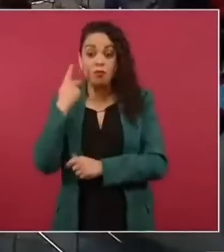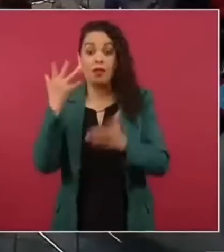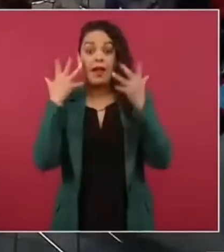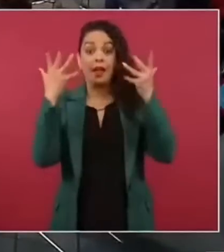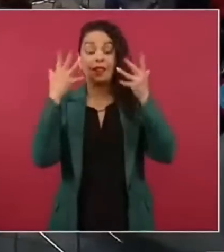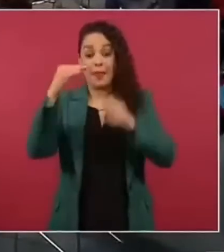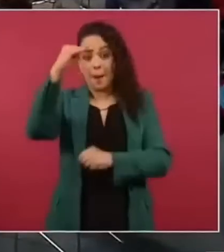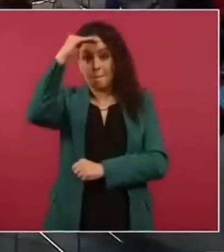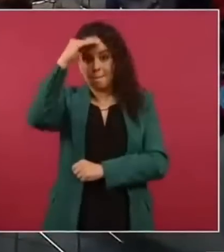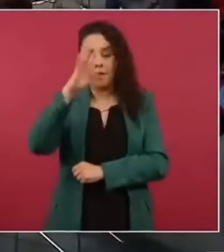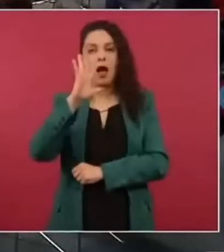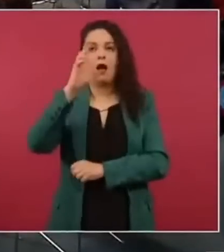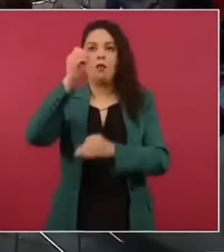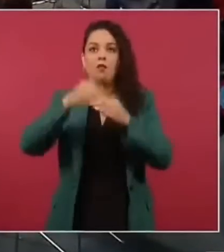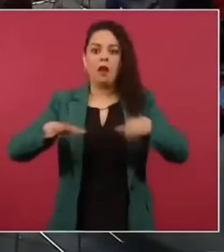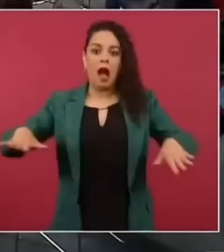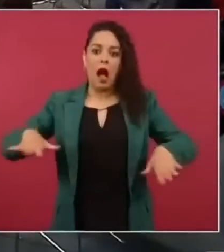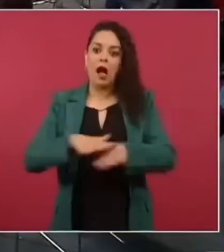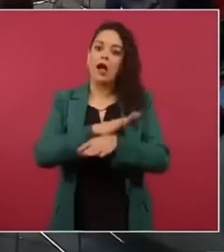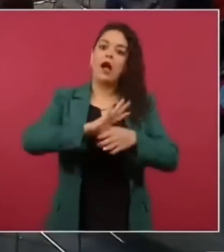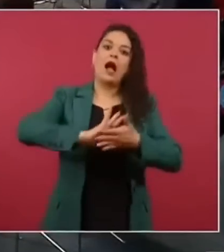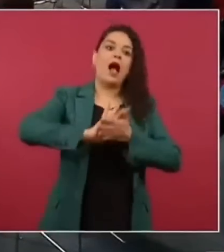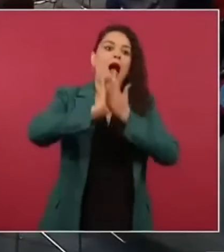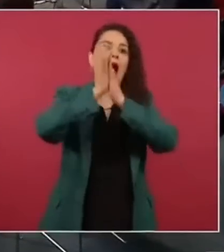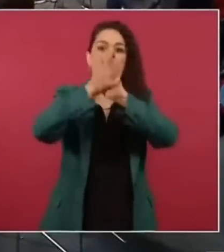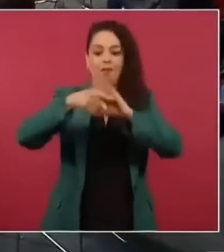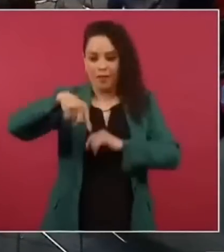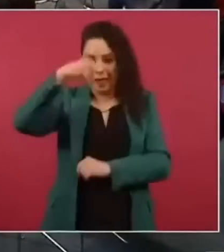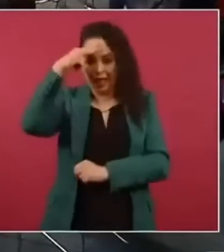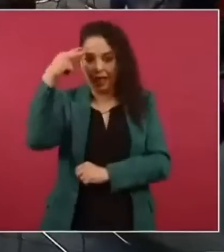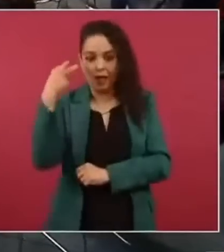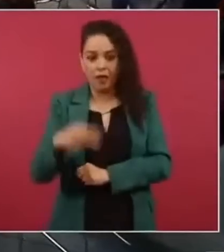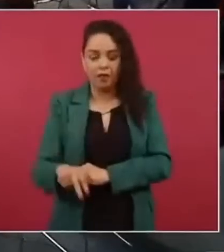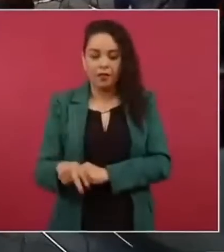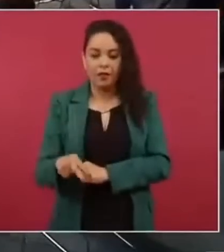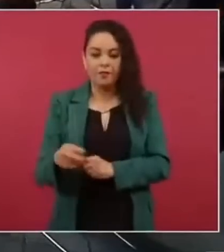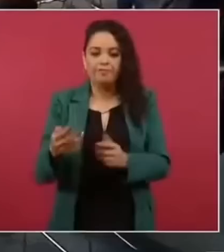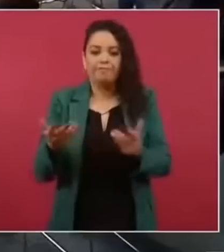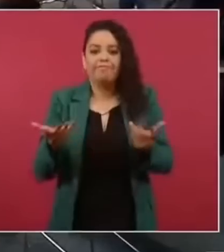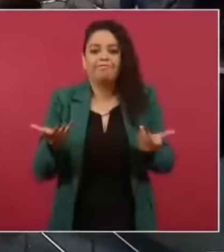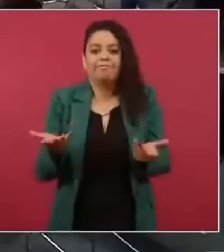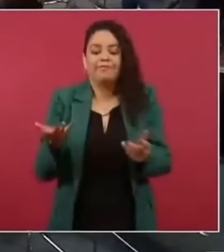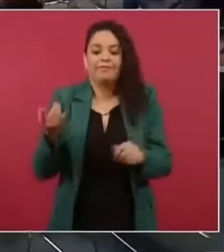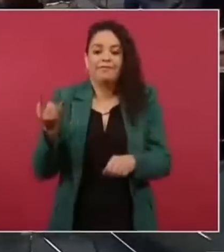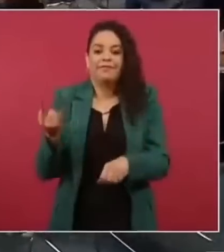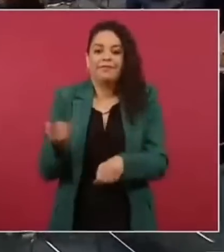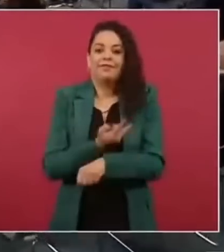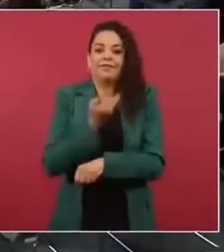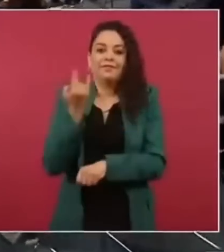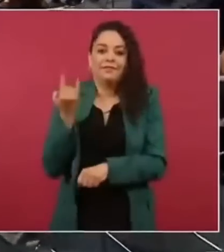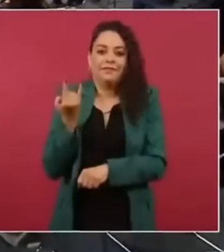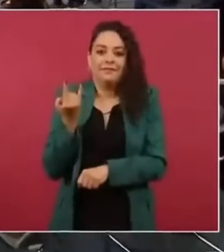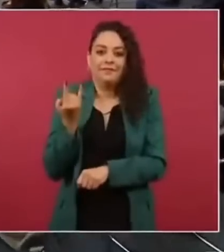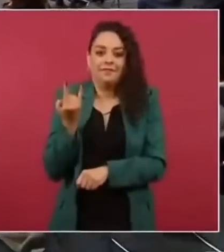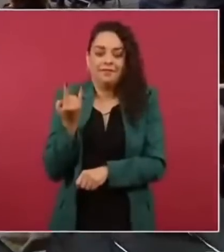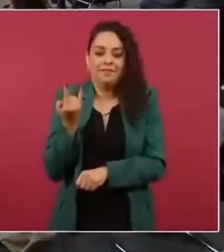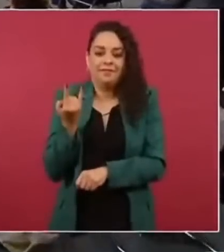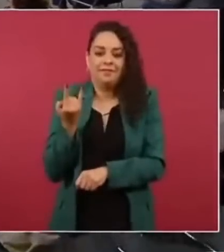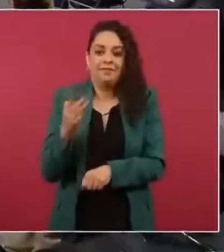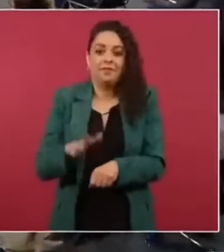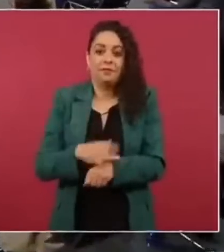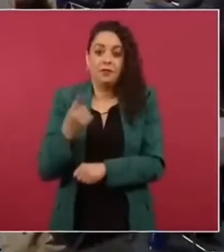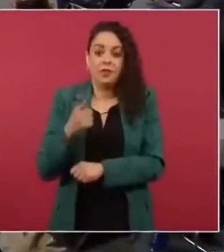transformación. Y él lo que hace es que